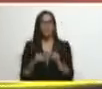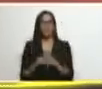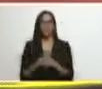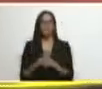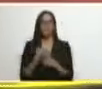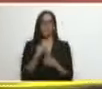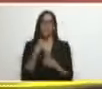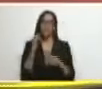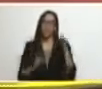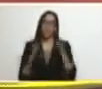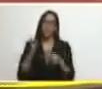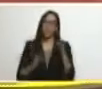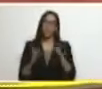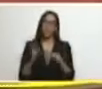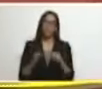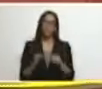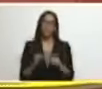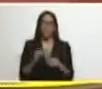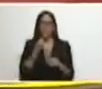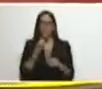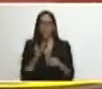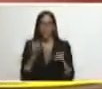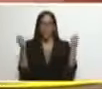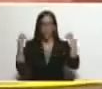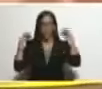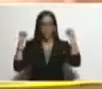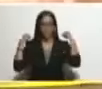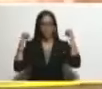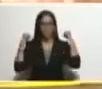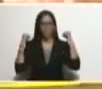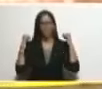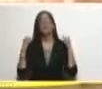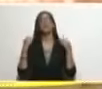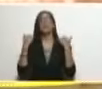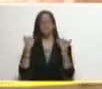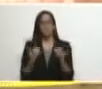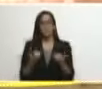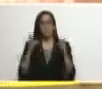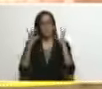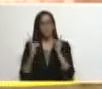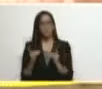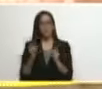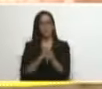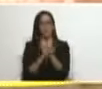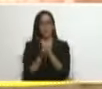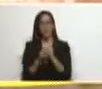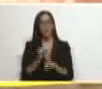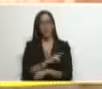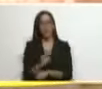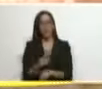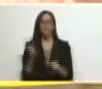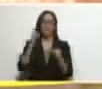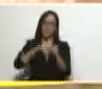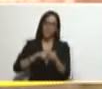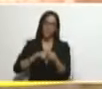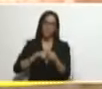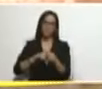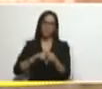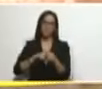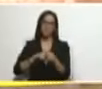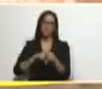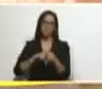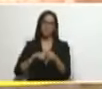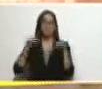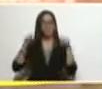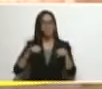diría un abogado, en buen ejercicio, si ya la decisión de referéndum era obligante y vinculante,